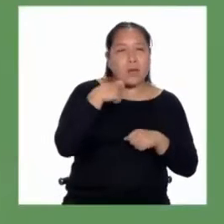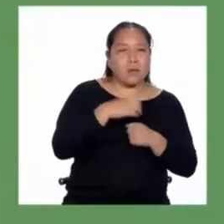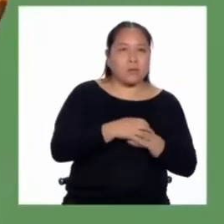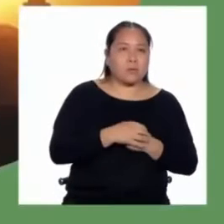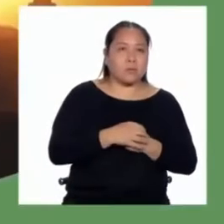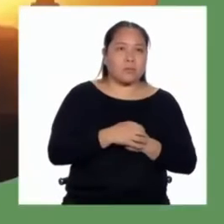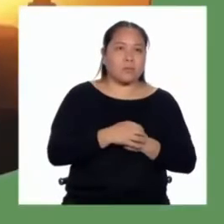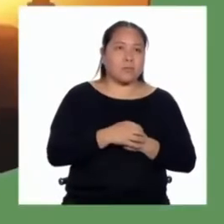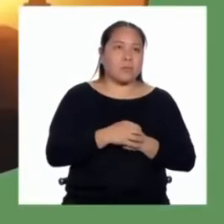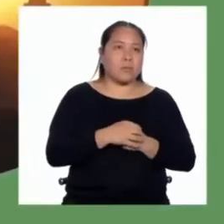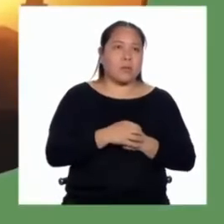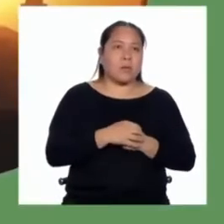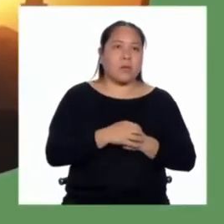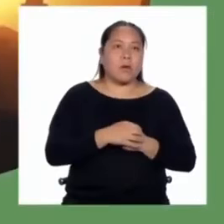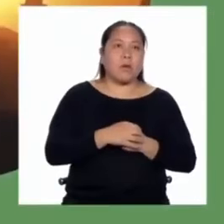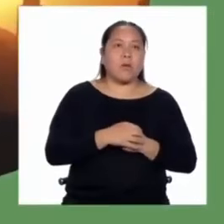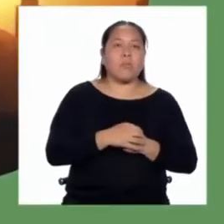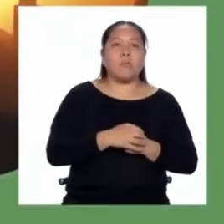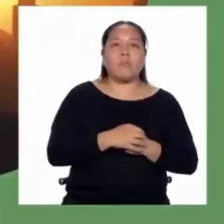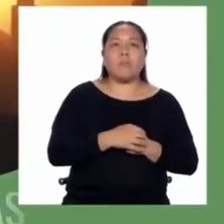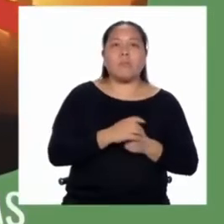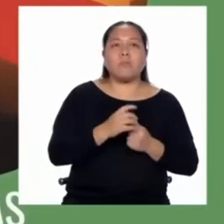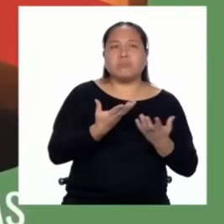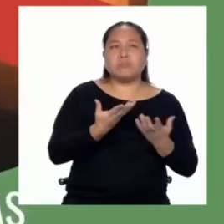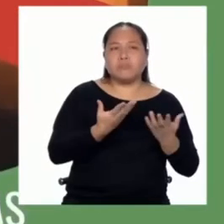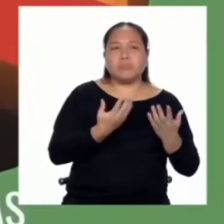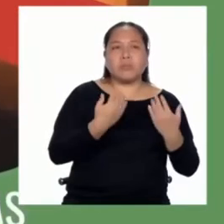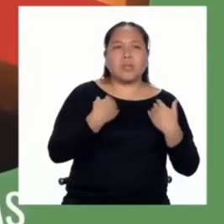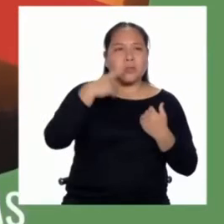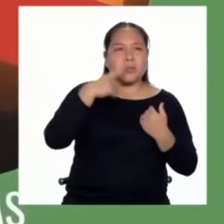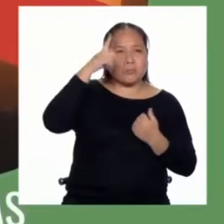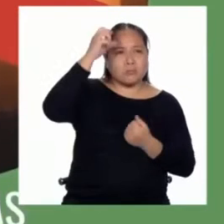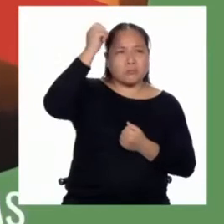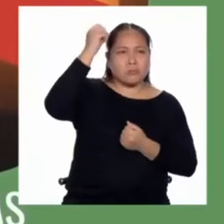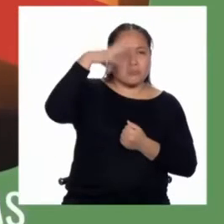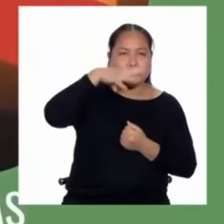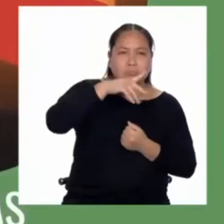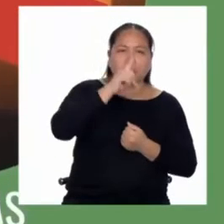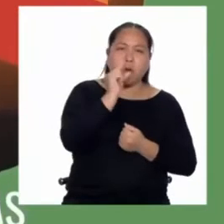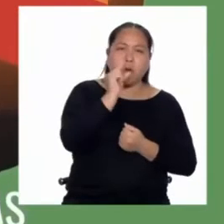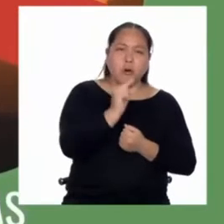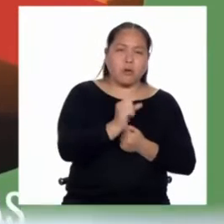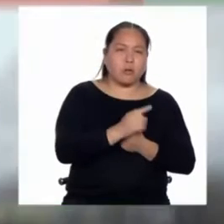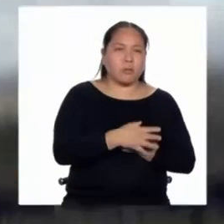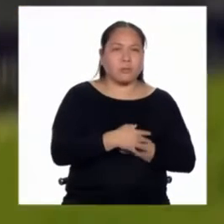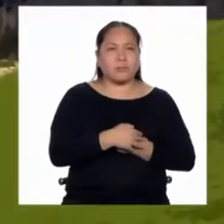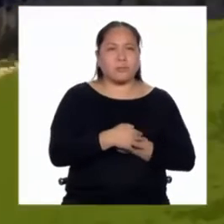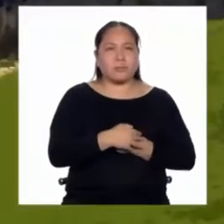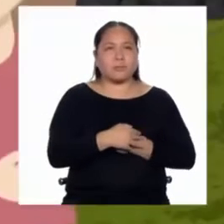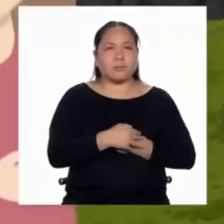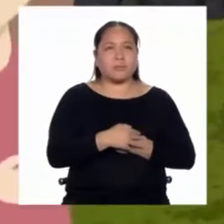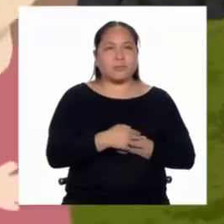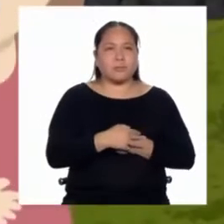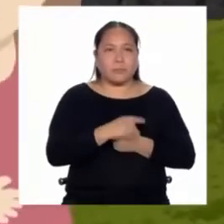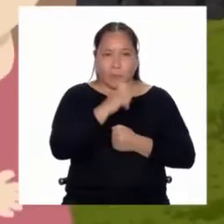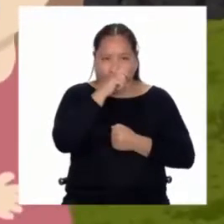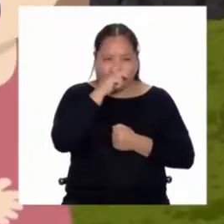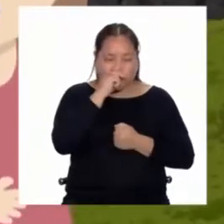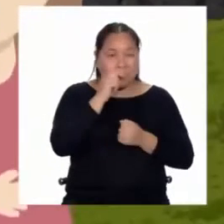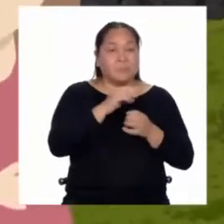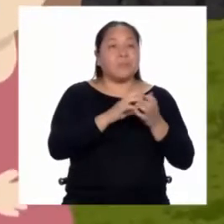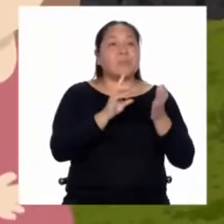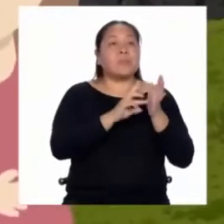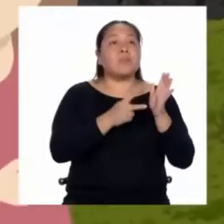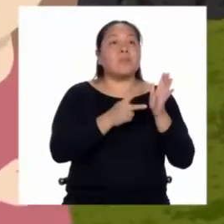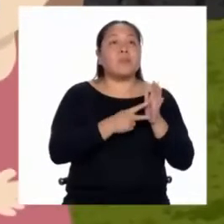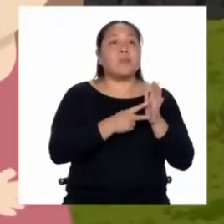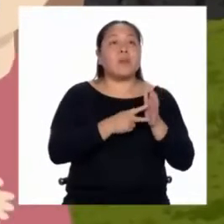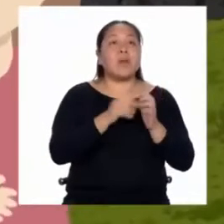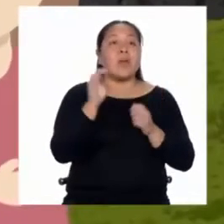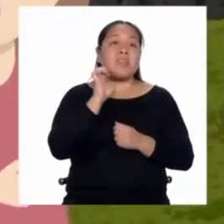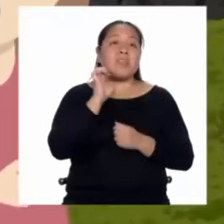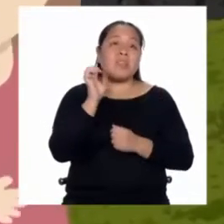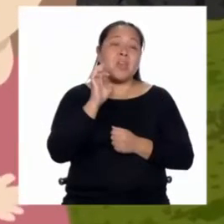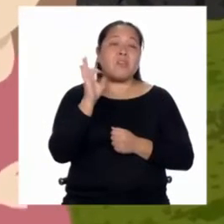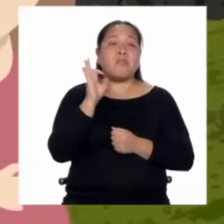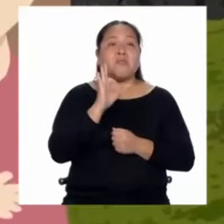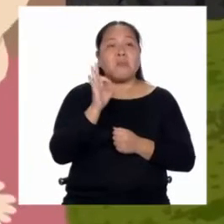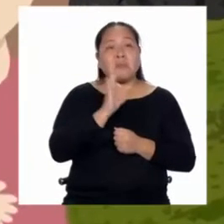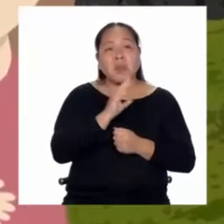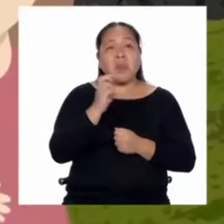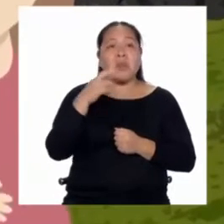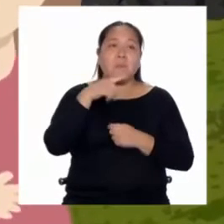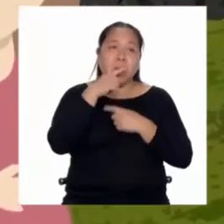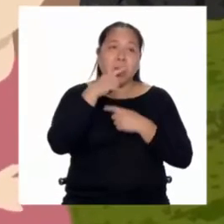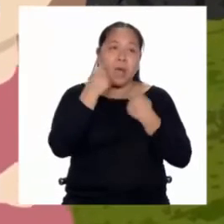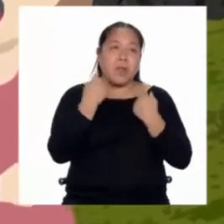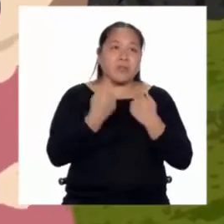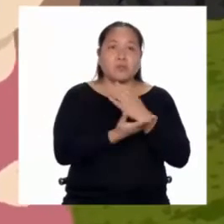o sea que carecen jornadas calurosas y soleadas. Es decir, Helga podría andar muy tranquila durante todo